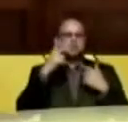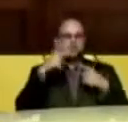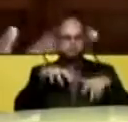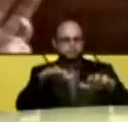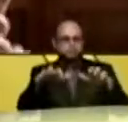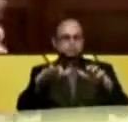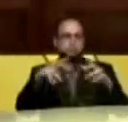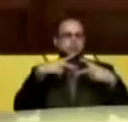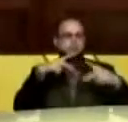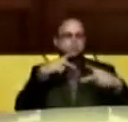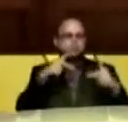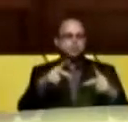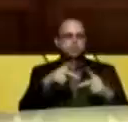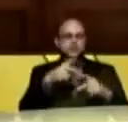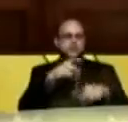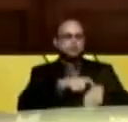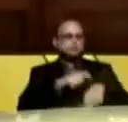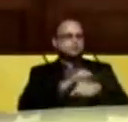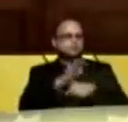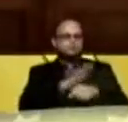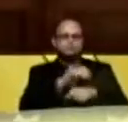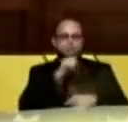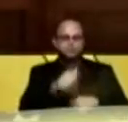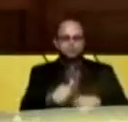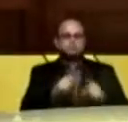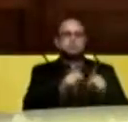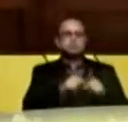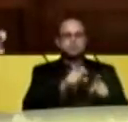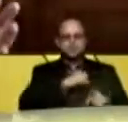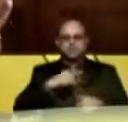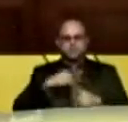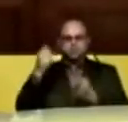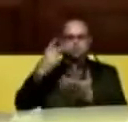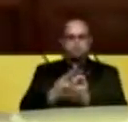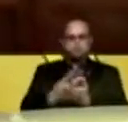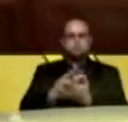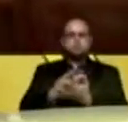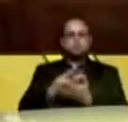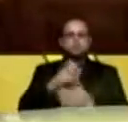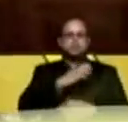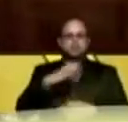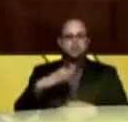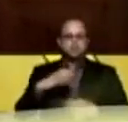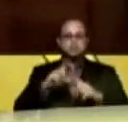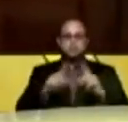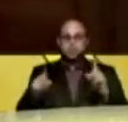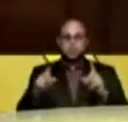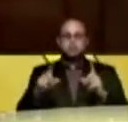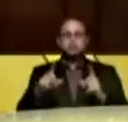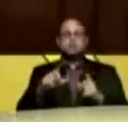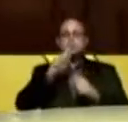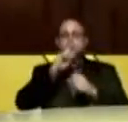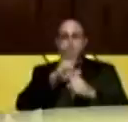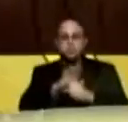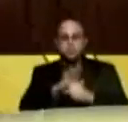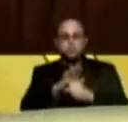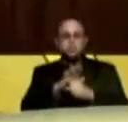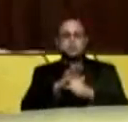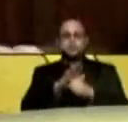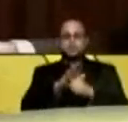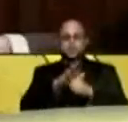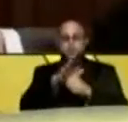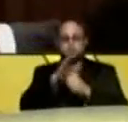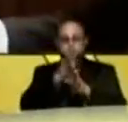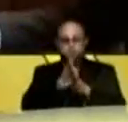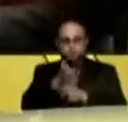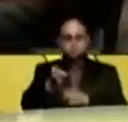pudimos lograr que el senado también aprobara la misma medida que aprobó la cámara así es que el compromiso en blanco y negro en el programa de gobierno es que